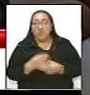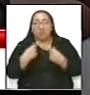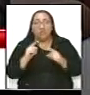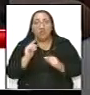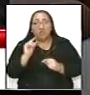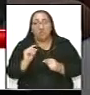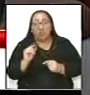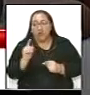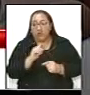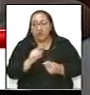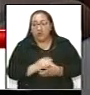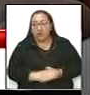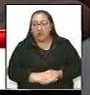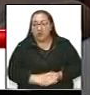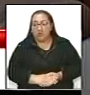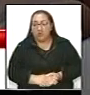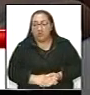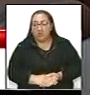y no hay...